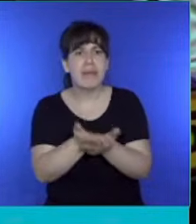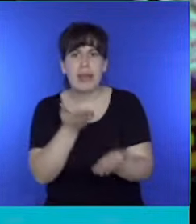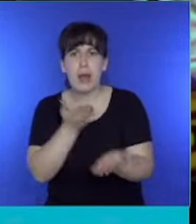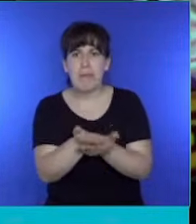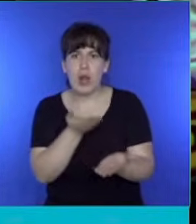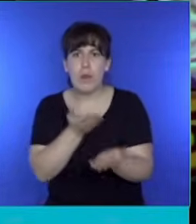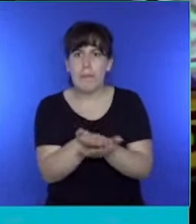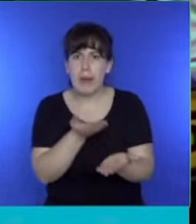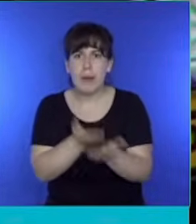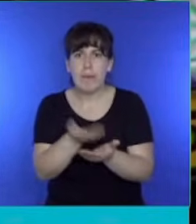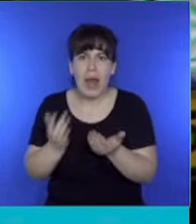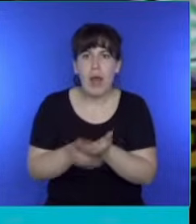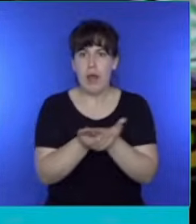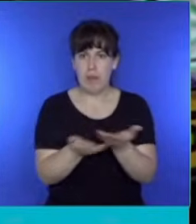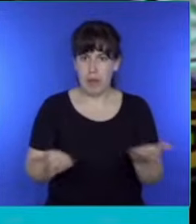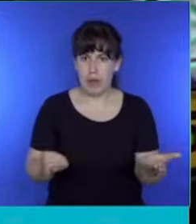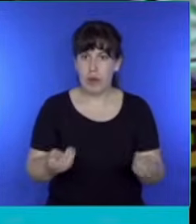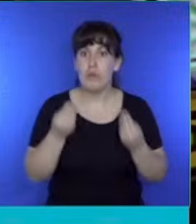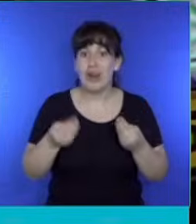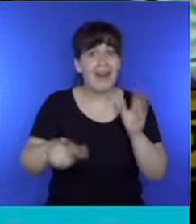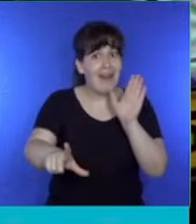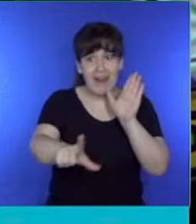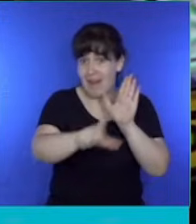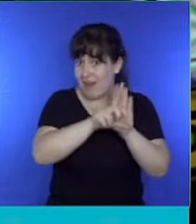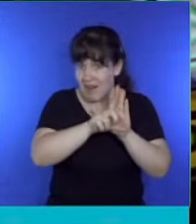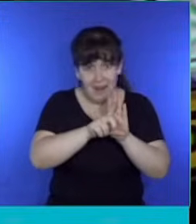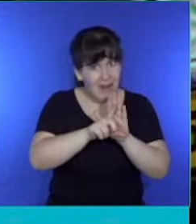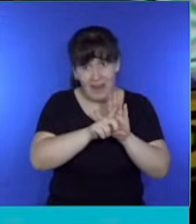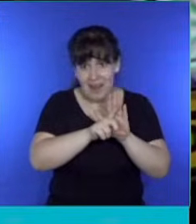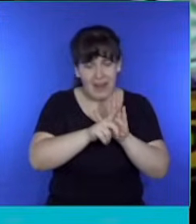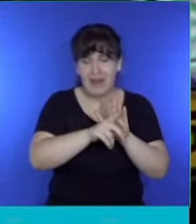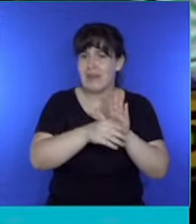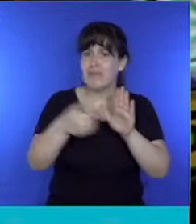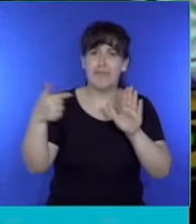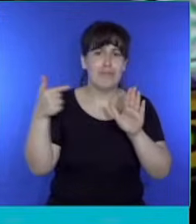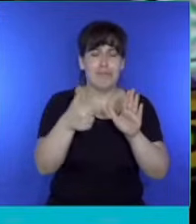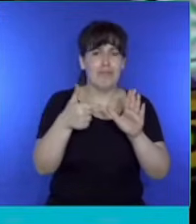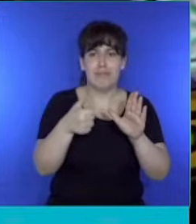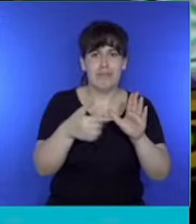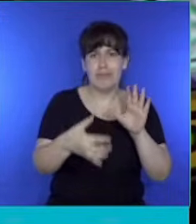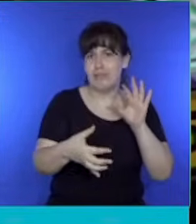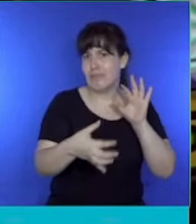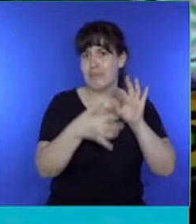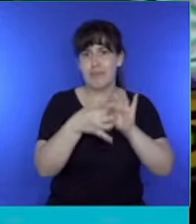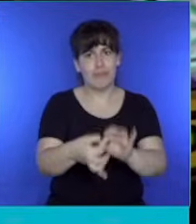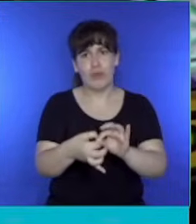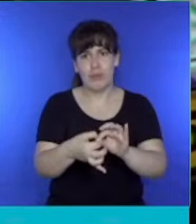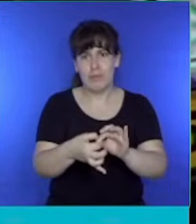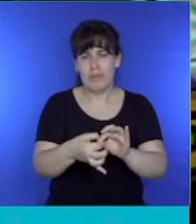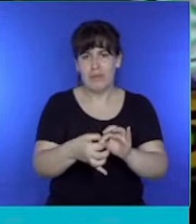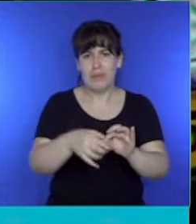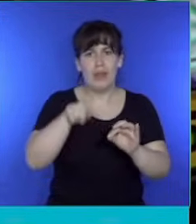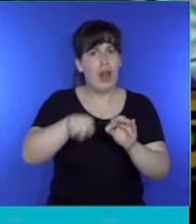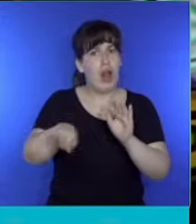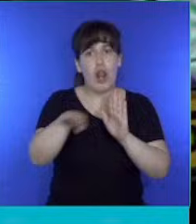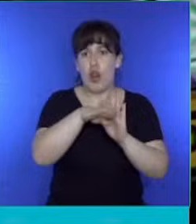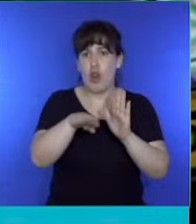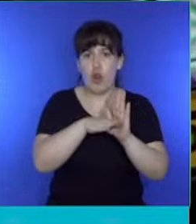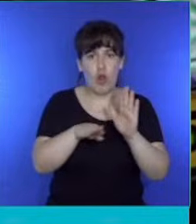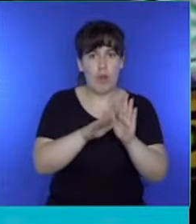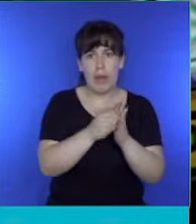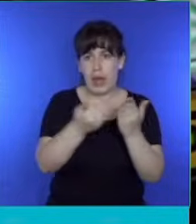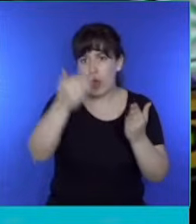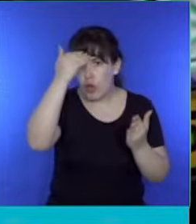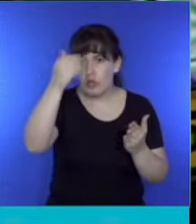presentaron porque era una ley que estaba completamente atravesada por la norma constitucional. Primero porque